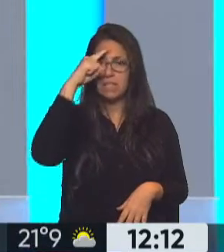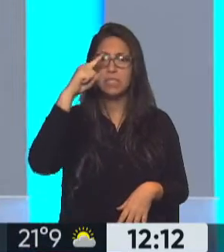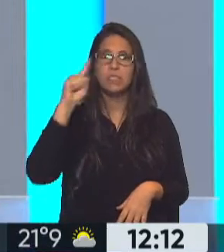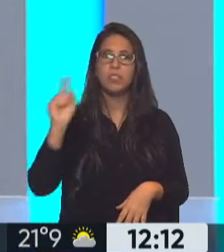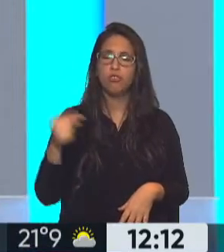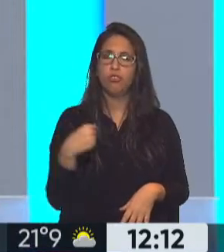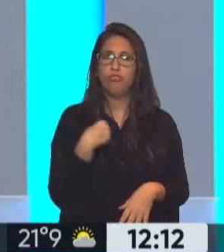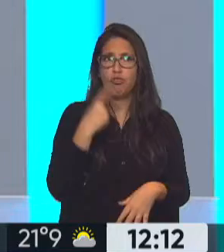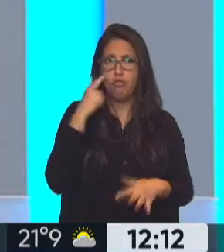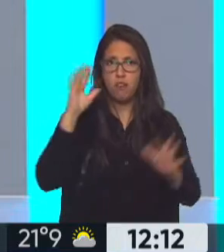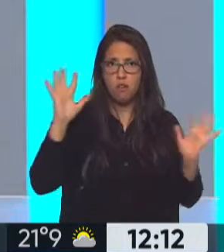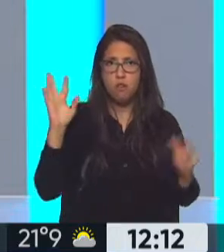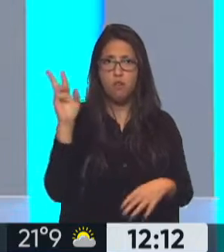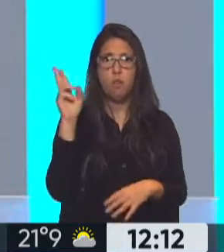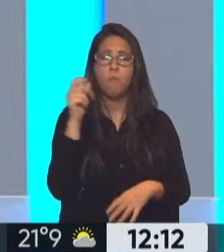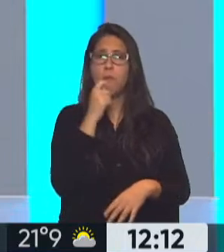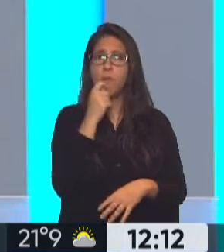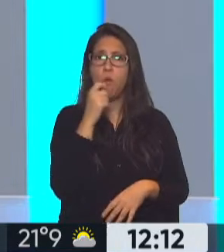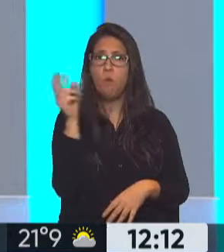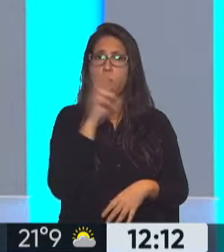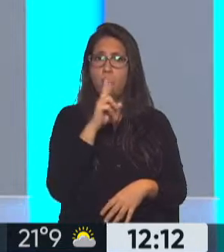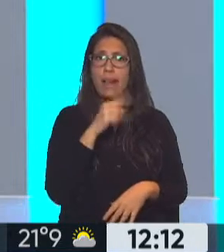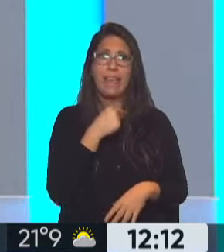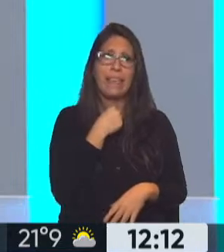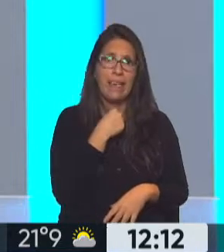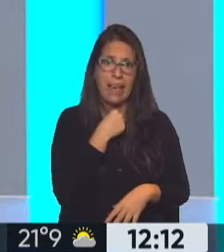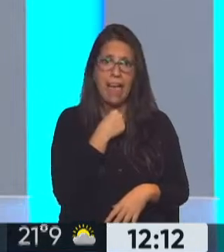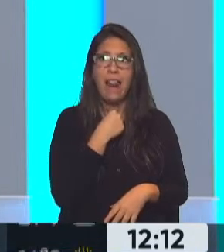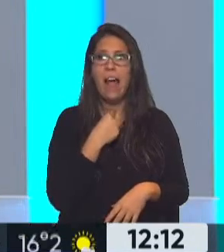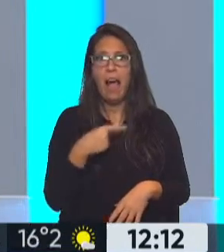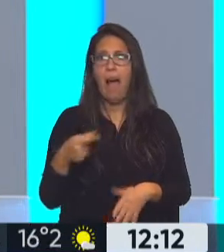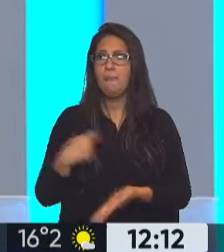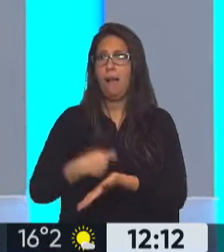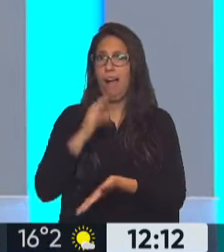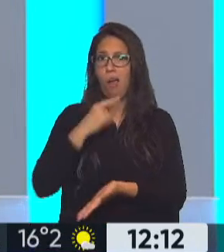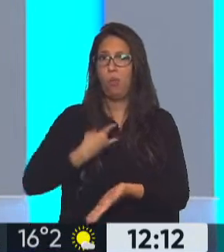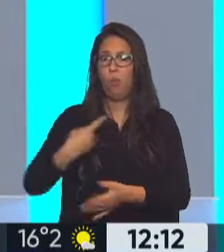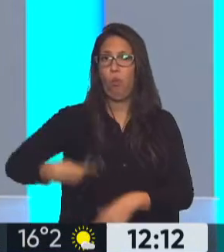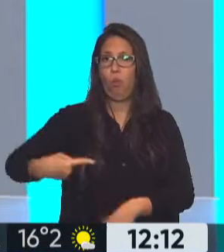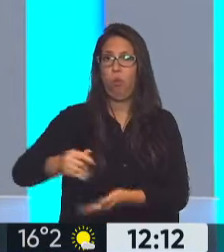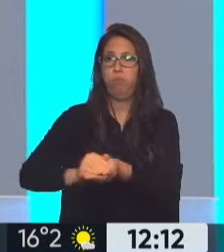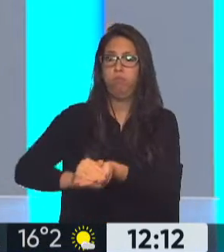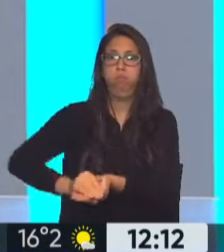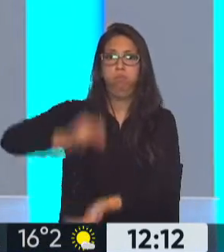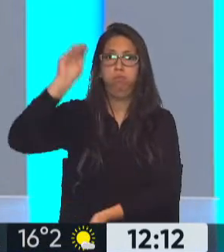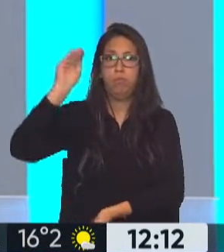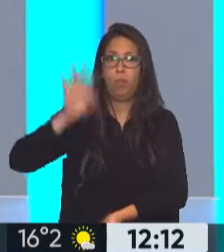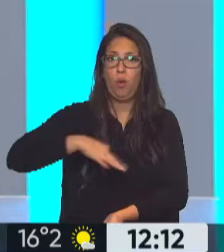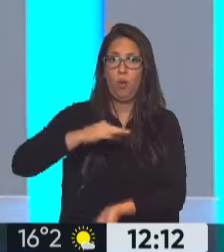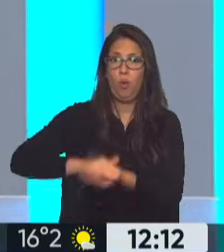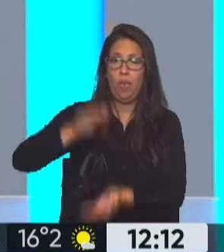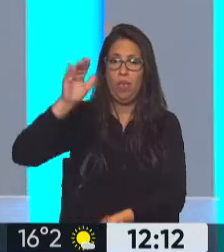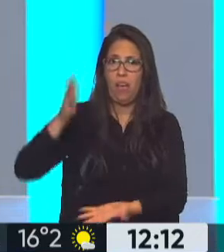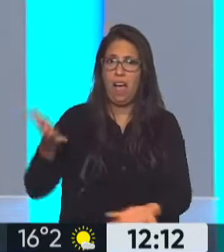poco probable que una mujer, digamos, quiera voluntariamente pagar ese costo, porque la mayoría de las